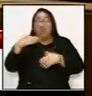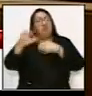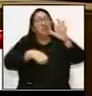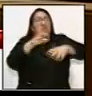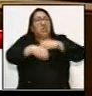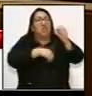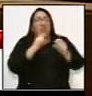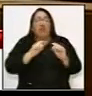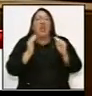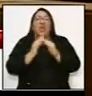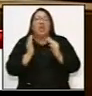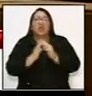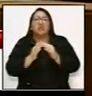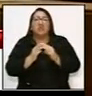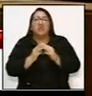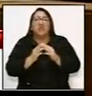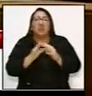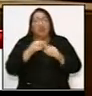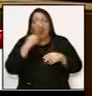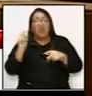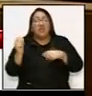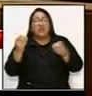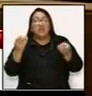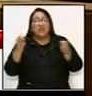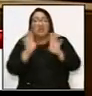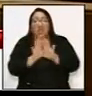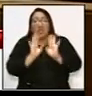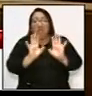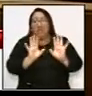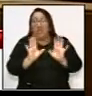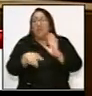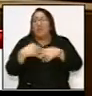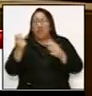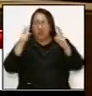lacrar la casa y seguir en otro momento.